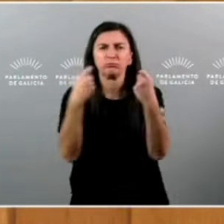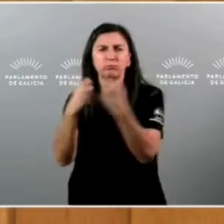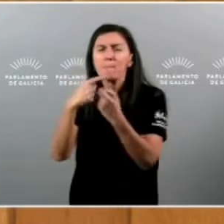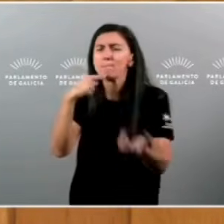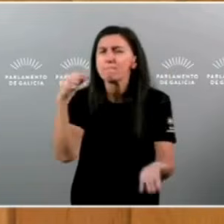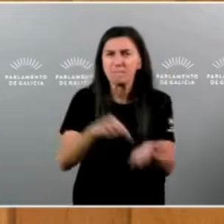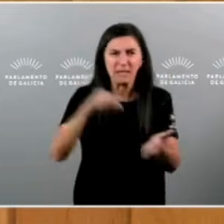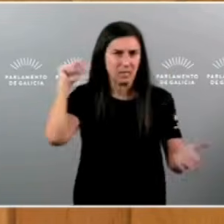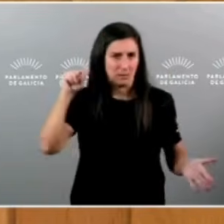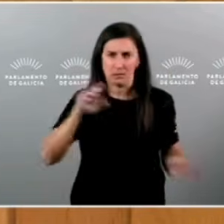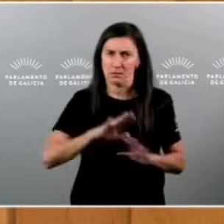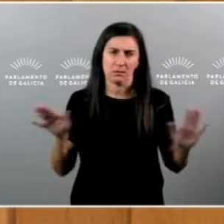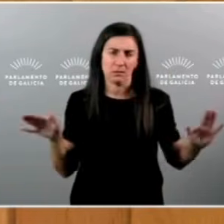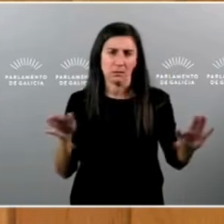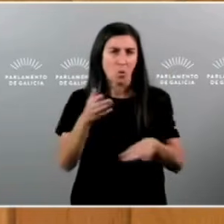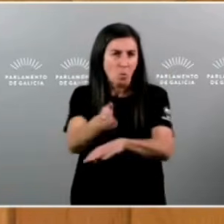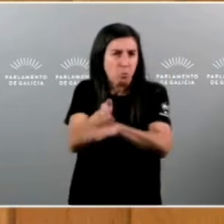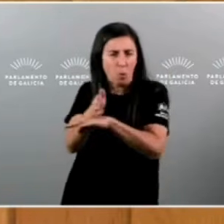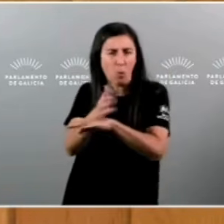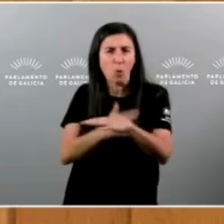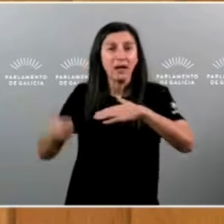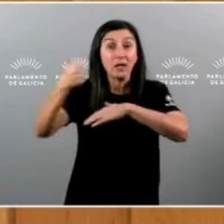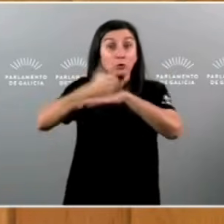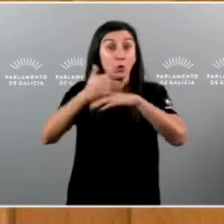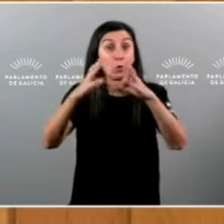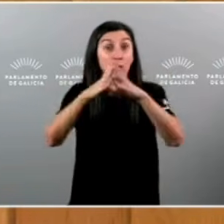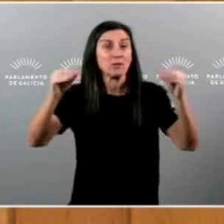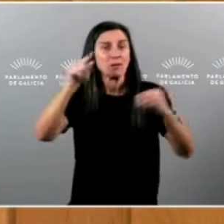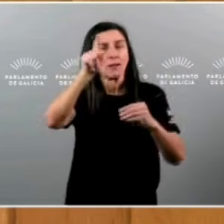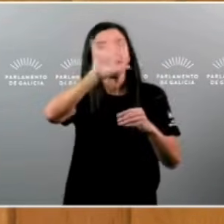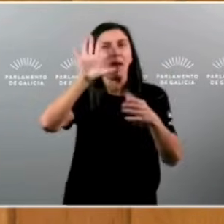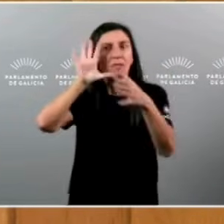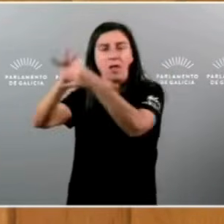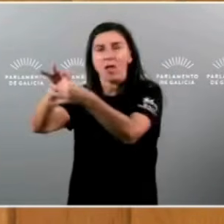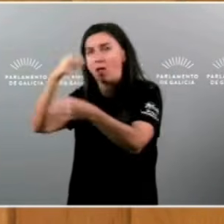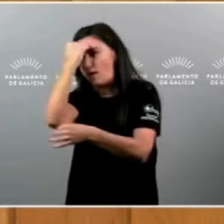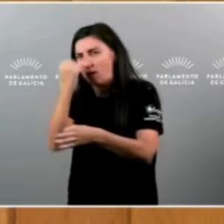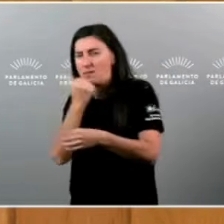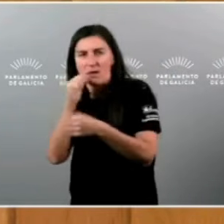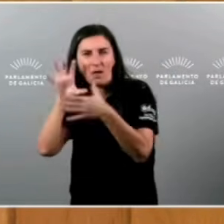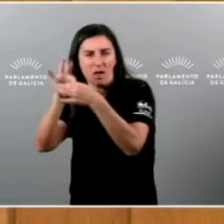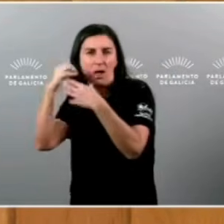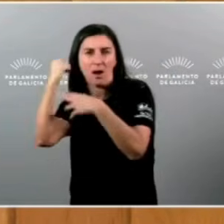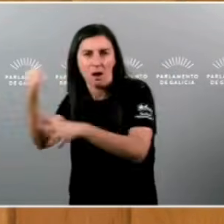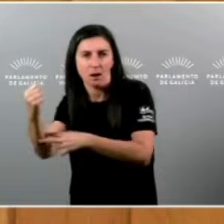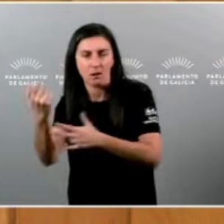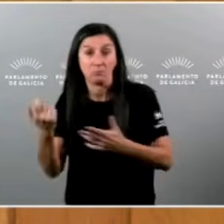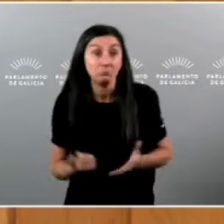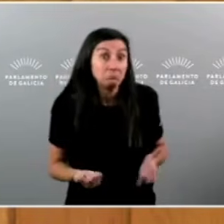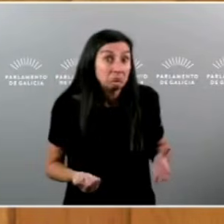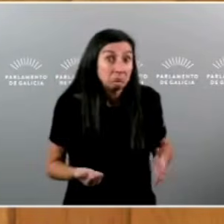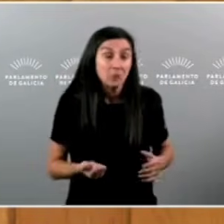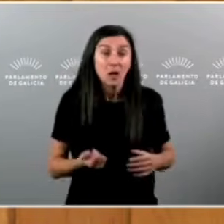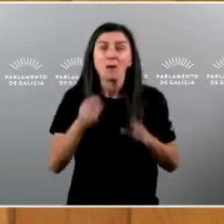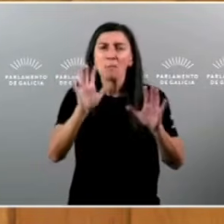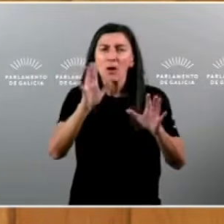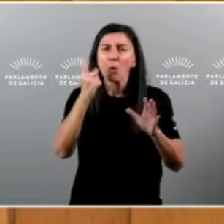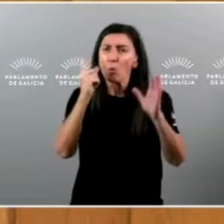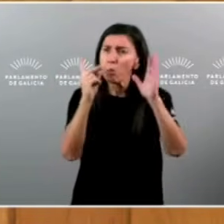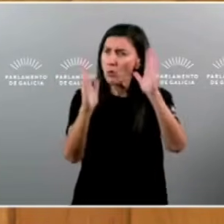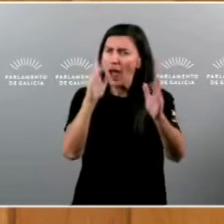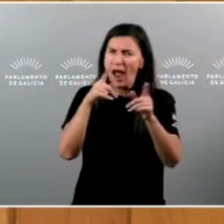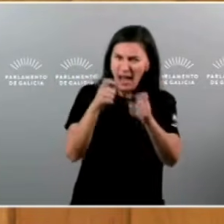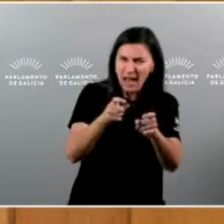milisegundo para acusar ao reitor da Coruña de ser simpatizante de Hamás. Iso sí, no medio dunha masacre, no medio dun